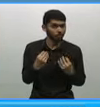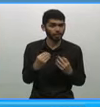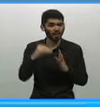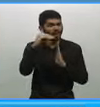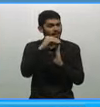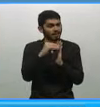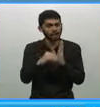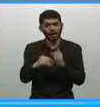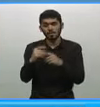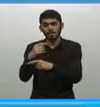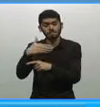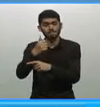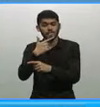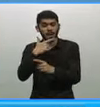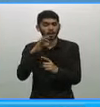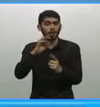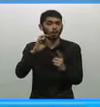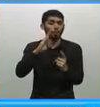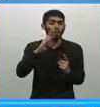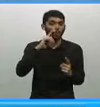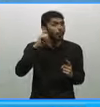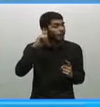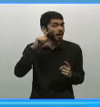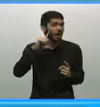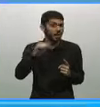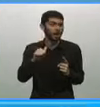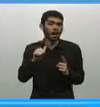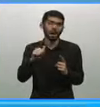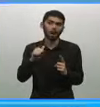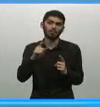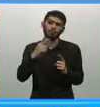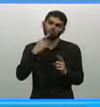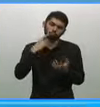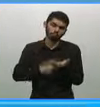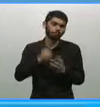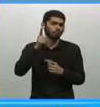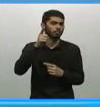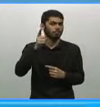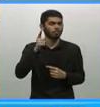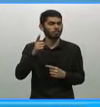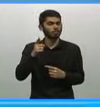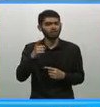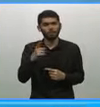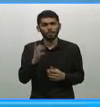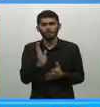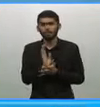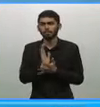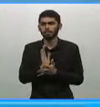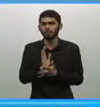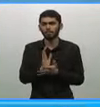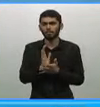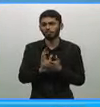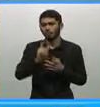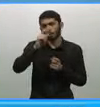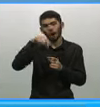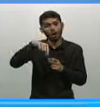lista, era él o Milton, y terminamos decidiéndonos por Milton. O sea, no hay ningún futbolista que nosotros estemos